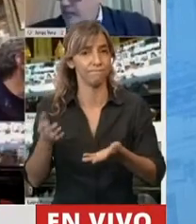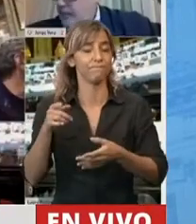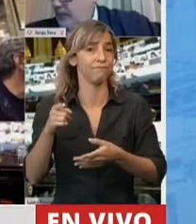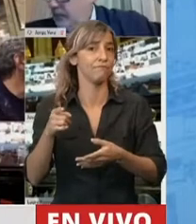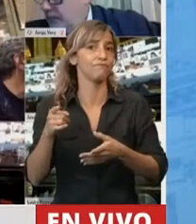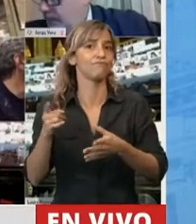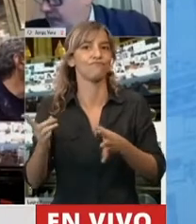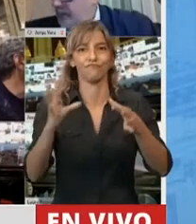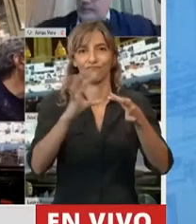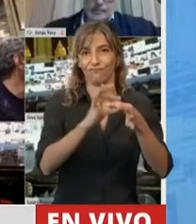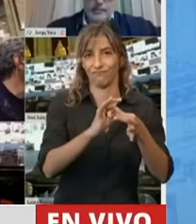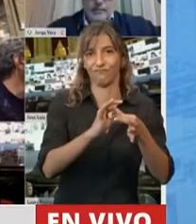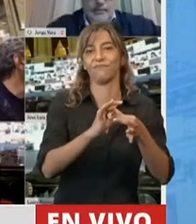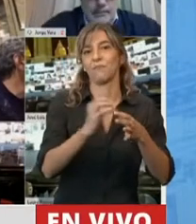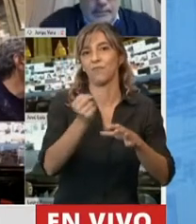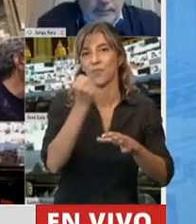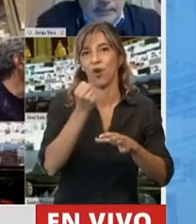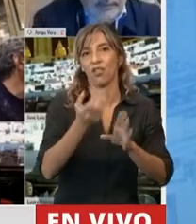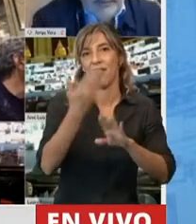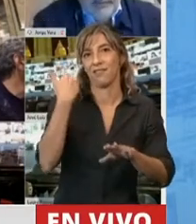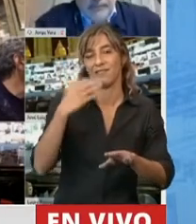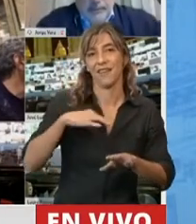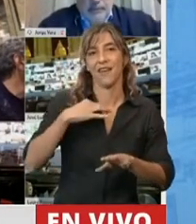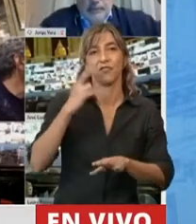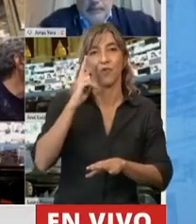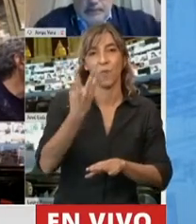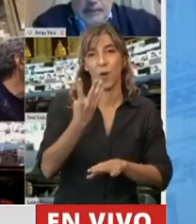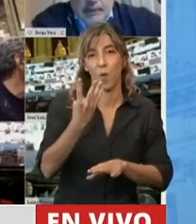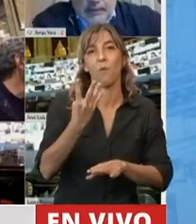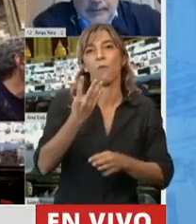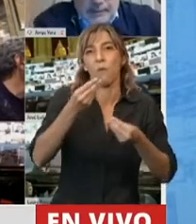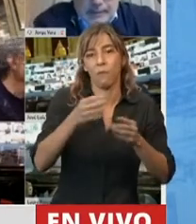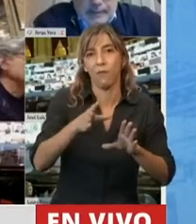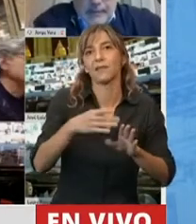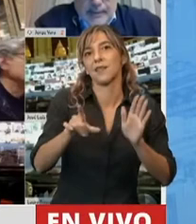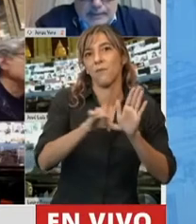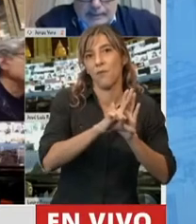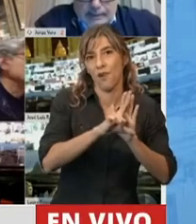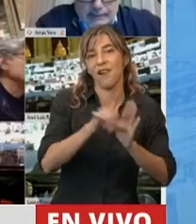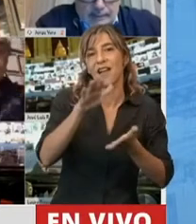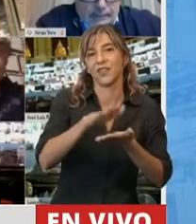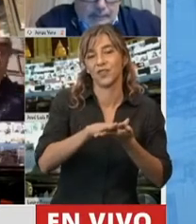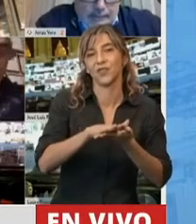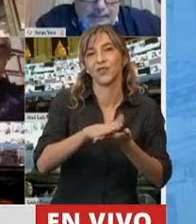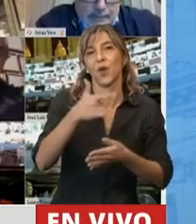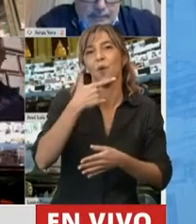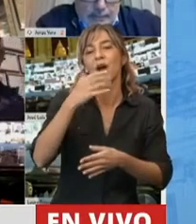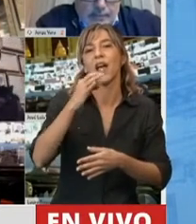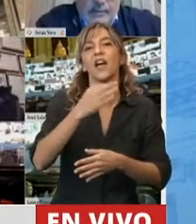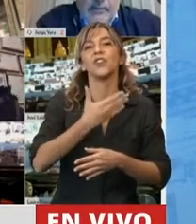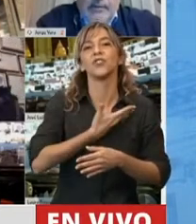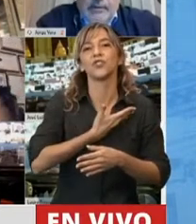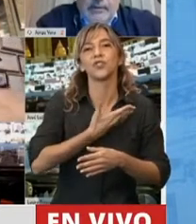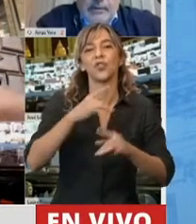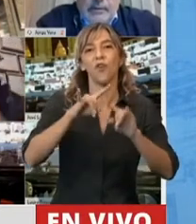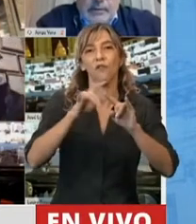y legislación desde el año 2004 con la ley de origen, la llamada ley del software. Se ha consensuado,